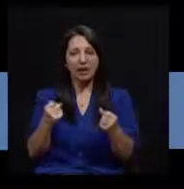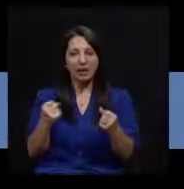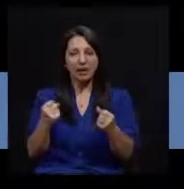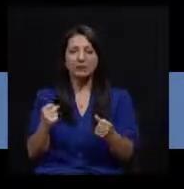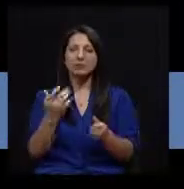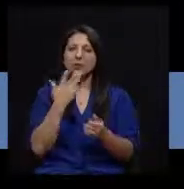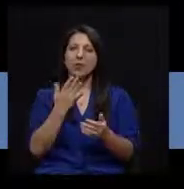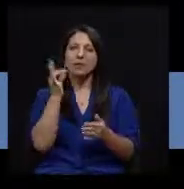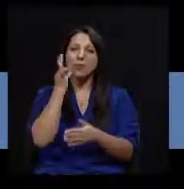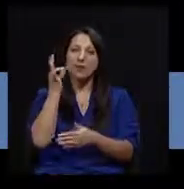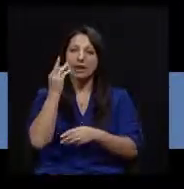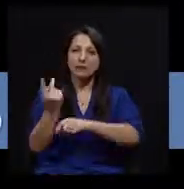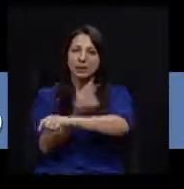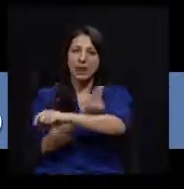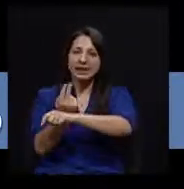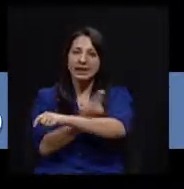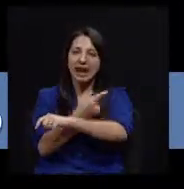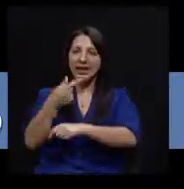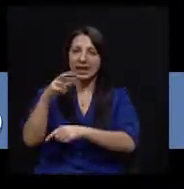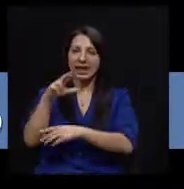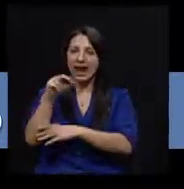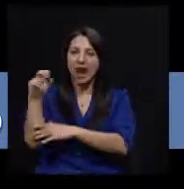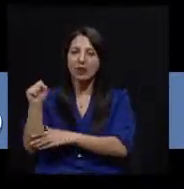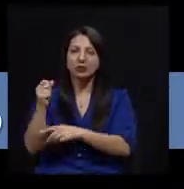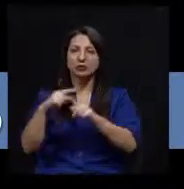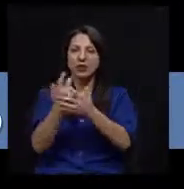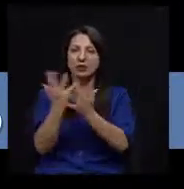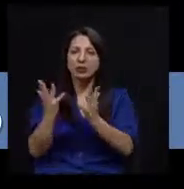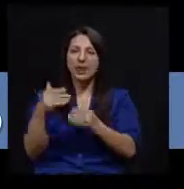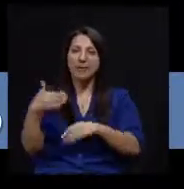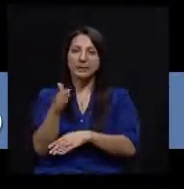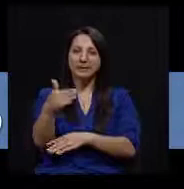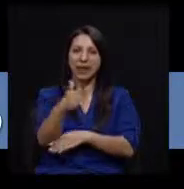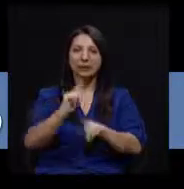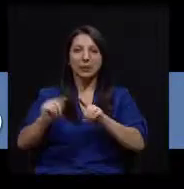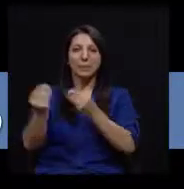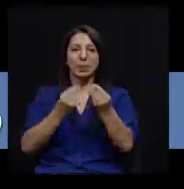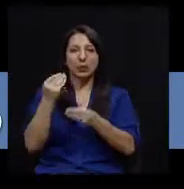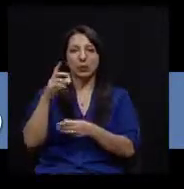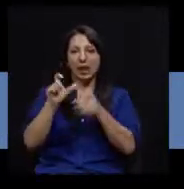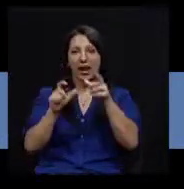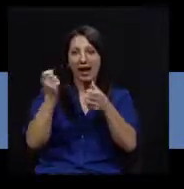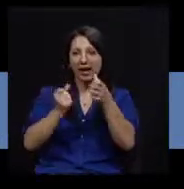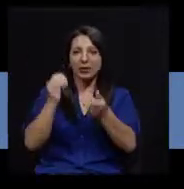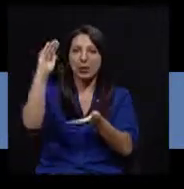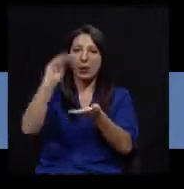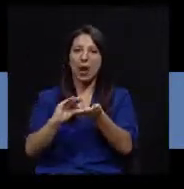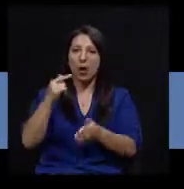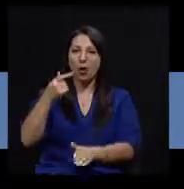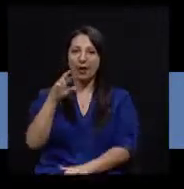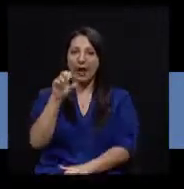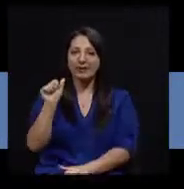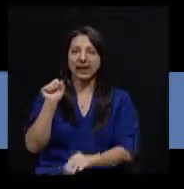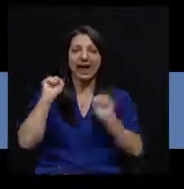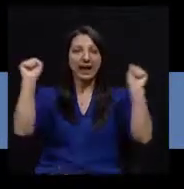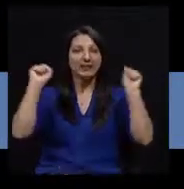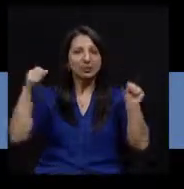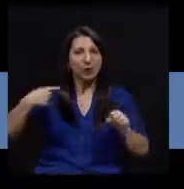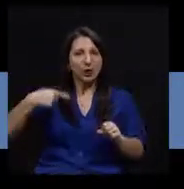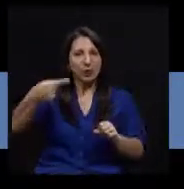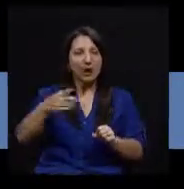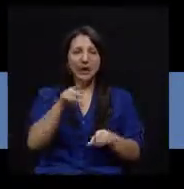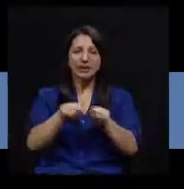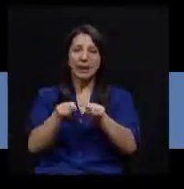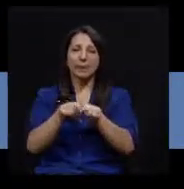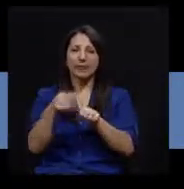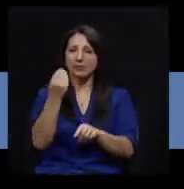en frutas, vegetales, granos, leguminosas, pescado y productos lácteos bajos en grasa, actividad física regular y el